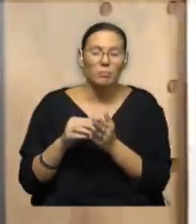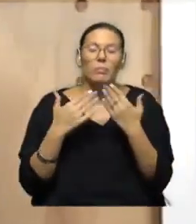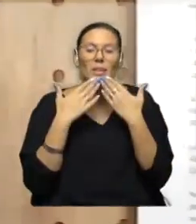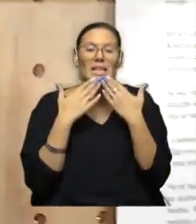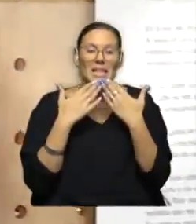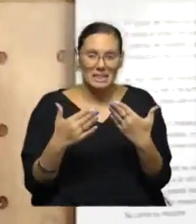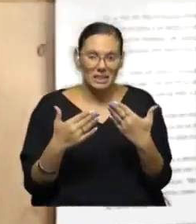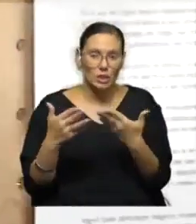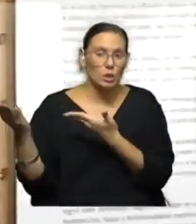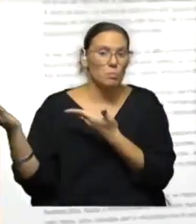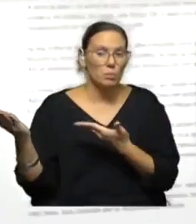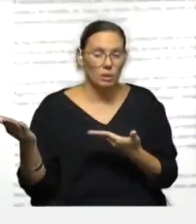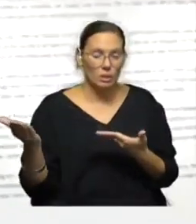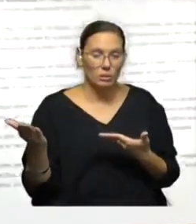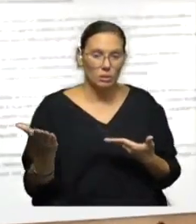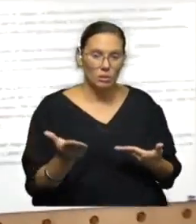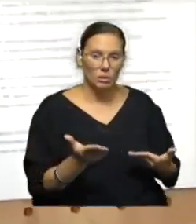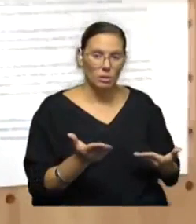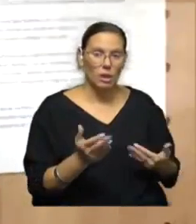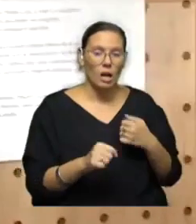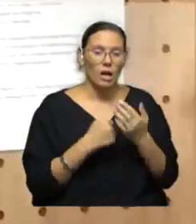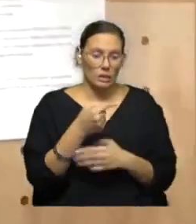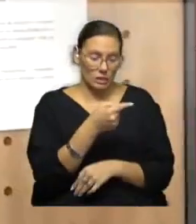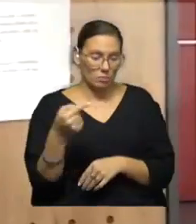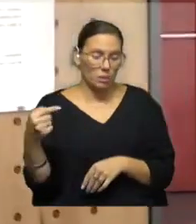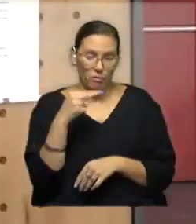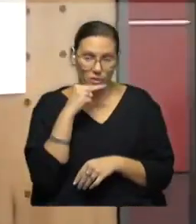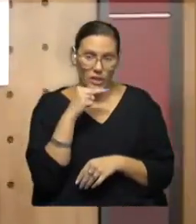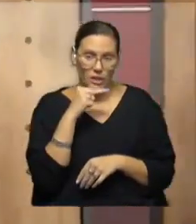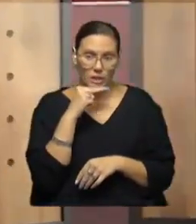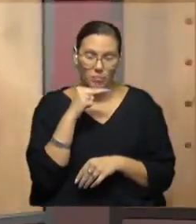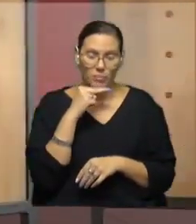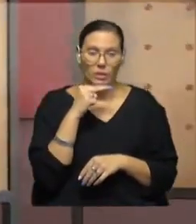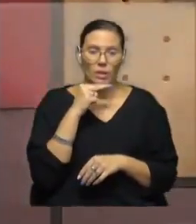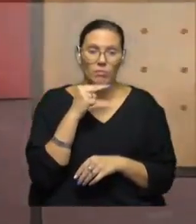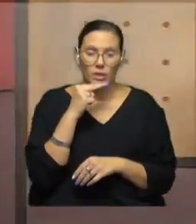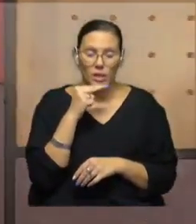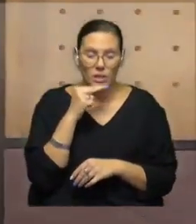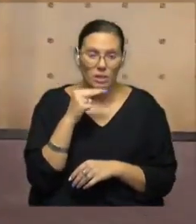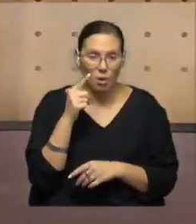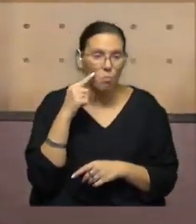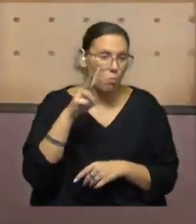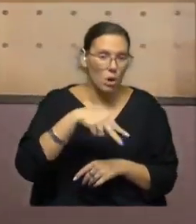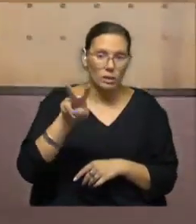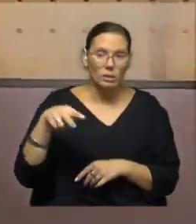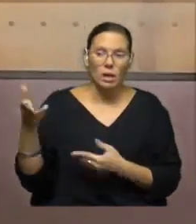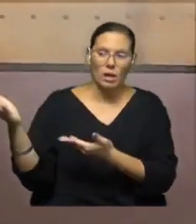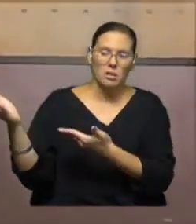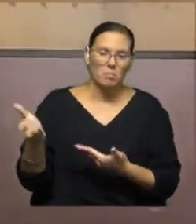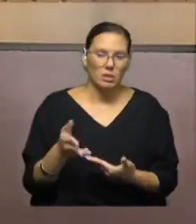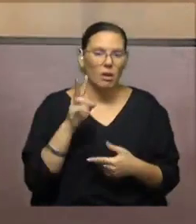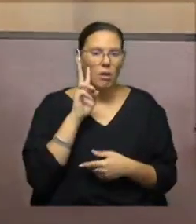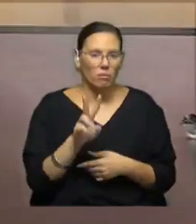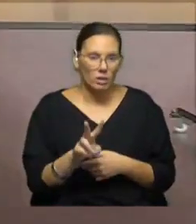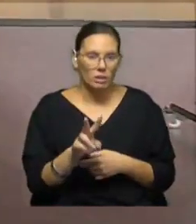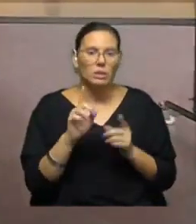gracias, Maite. La invitación queda extendida entonces hasta esta semana, ¿verdad? Hasta el viernes. Hasta el viernes va a estar acá la muestra, así que invitados a verla.